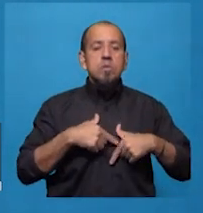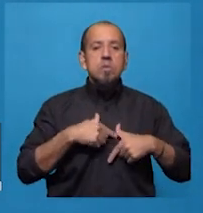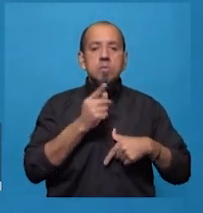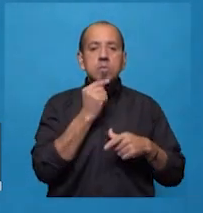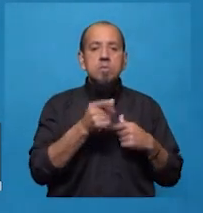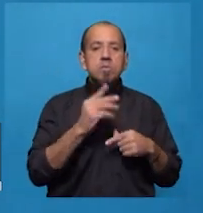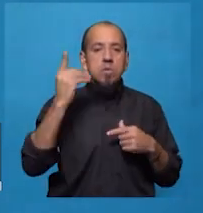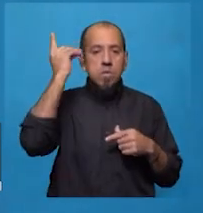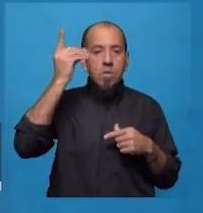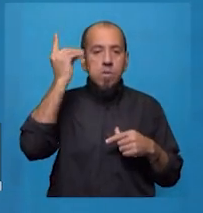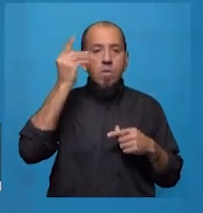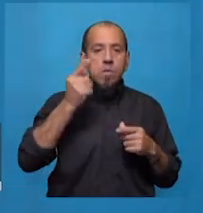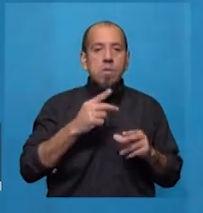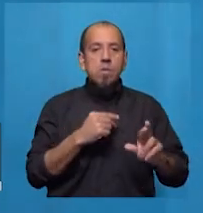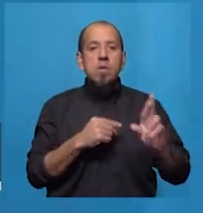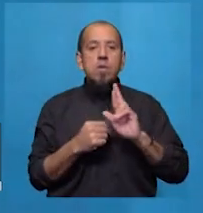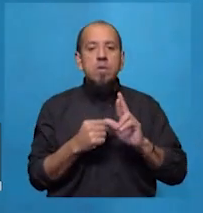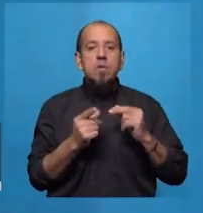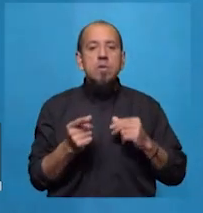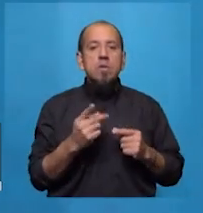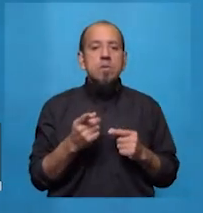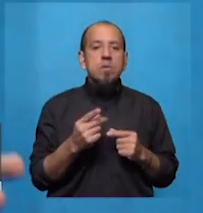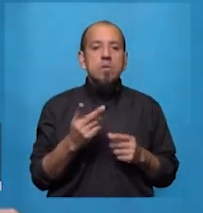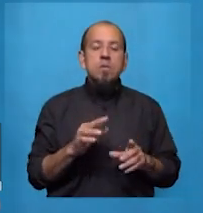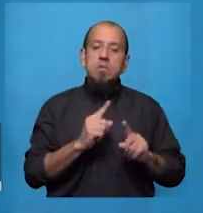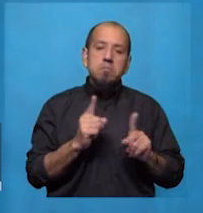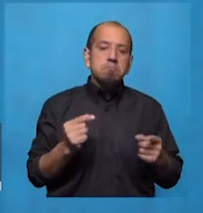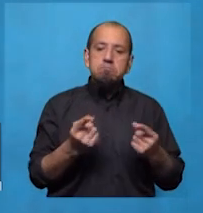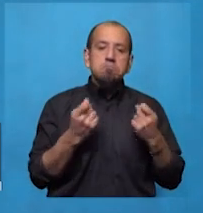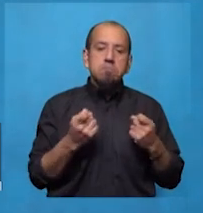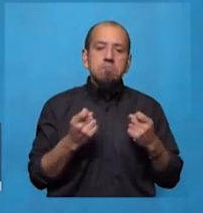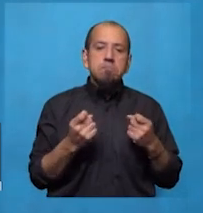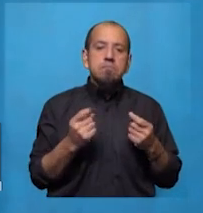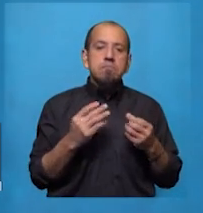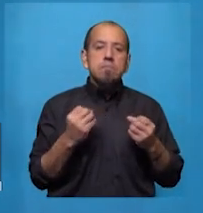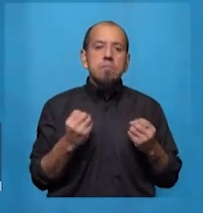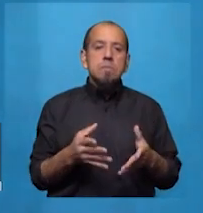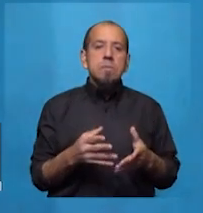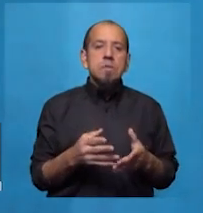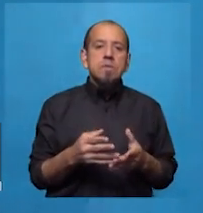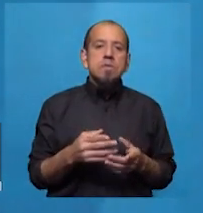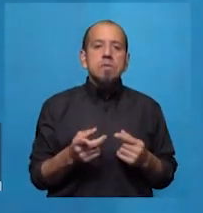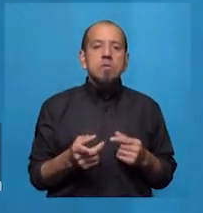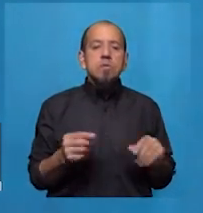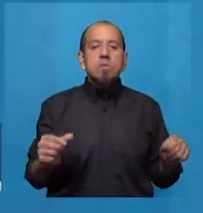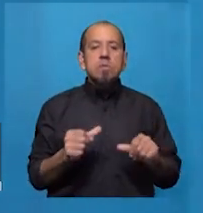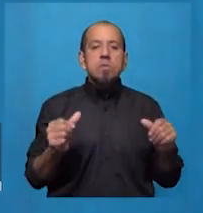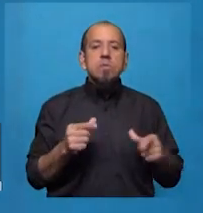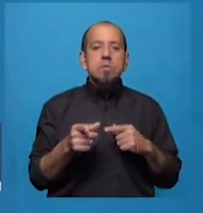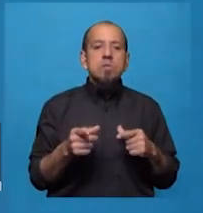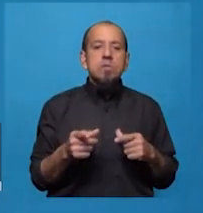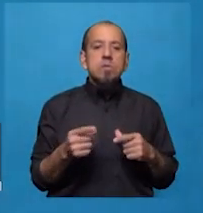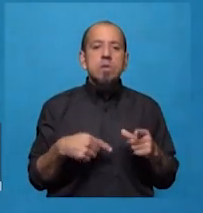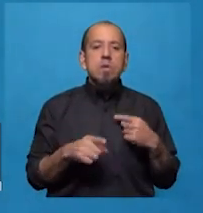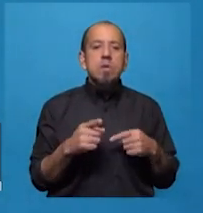rendición de cuentas en diputados la respuesta fue en dos niveles no es necesario porque los resultados de los planes que estamos instrumentando van